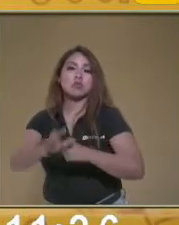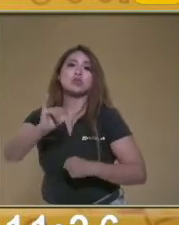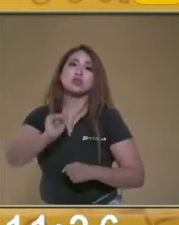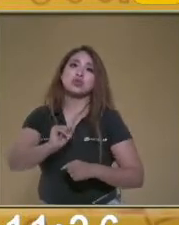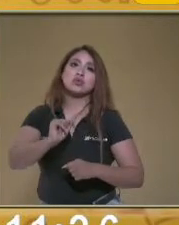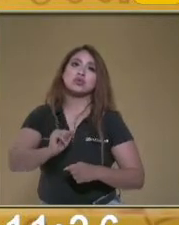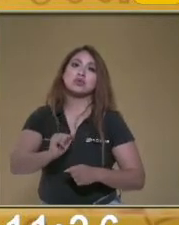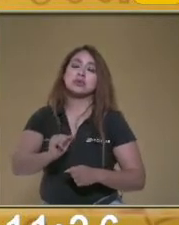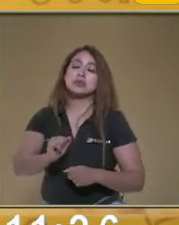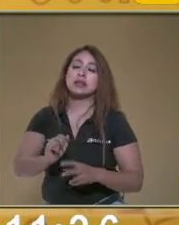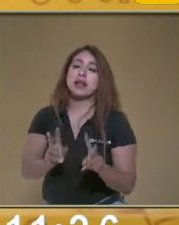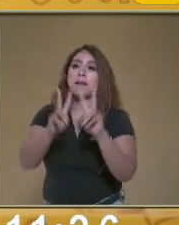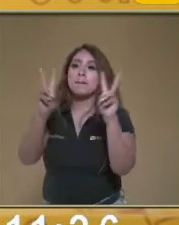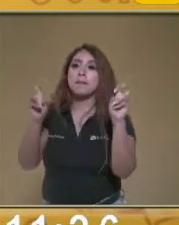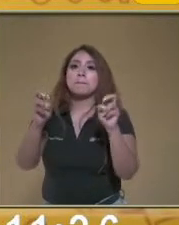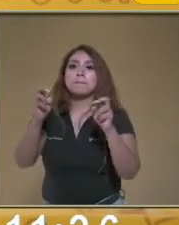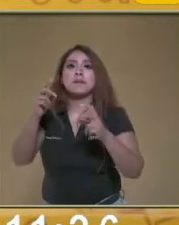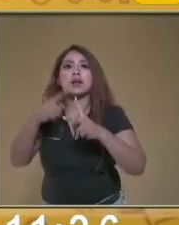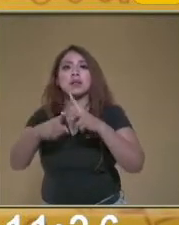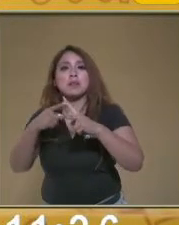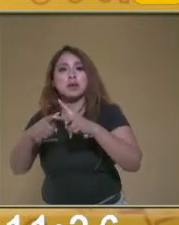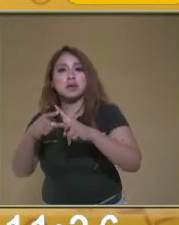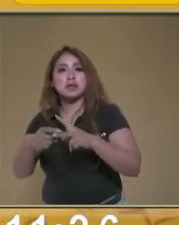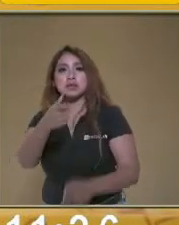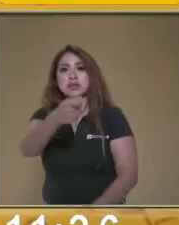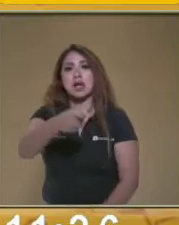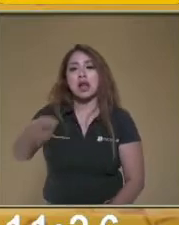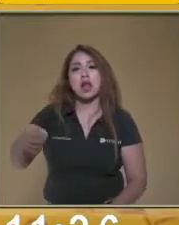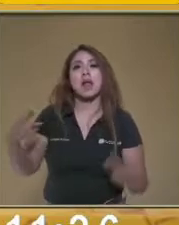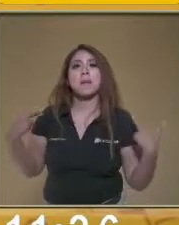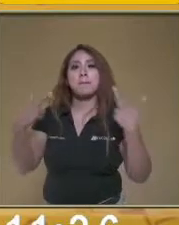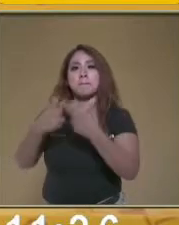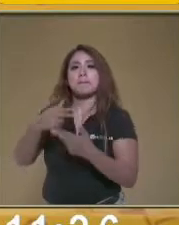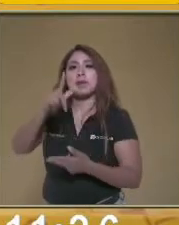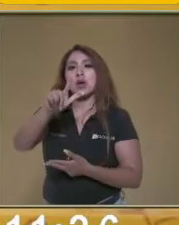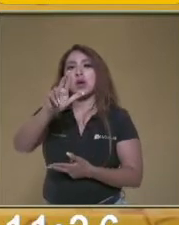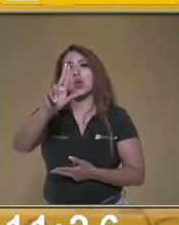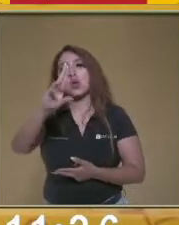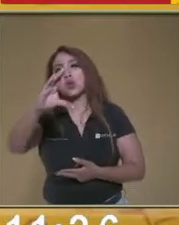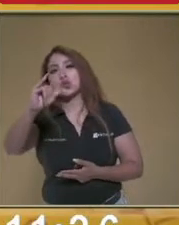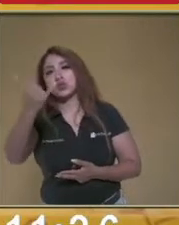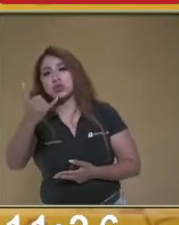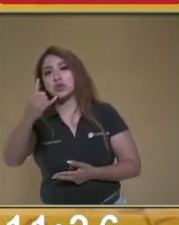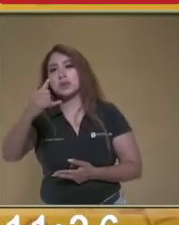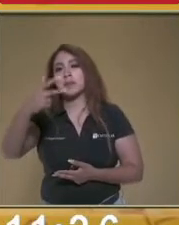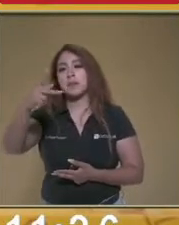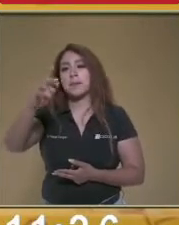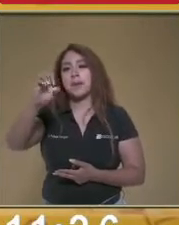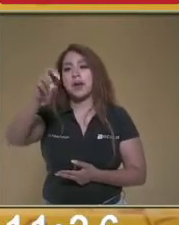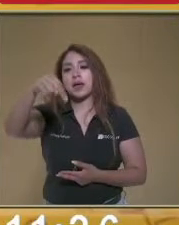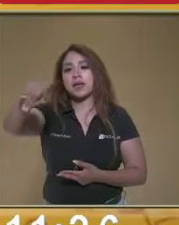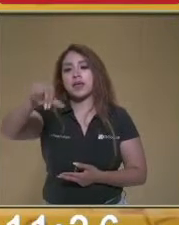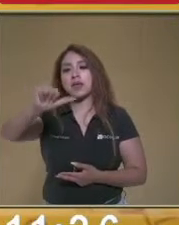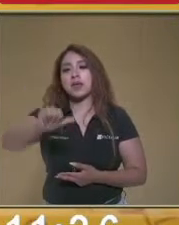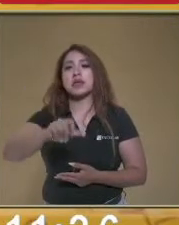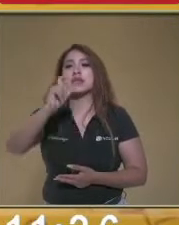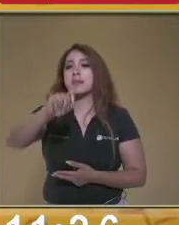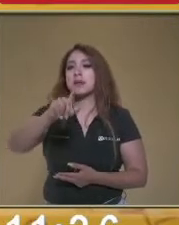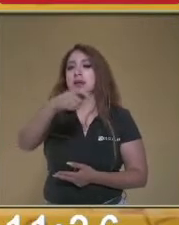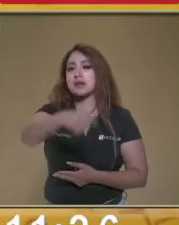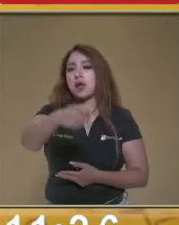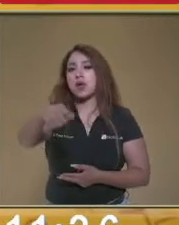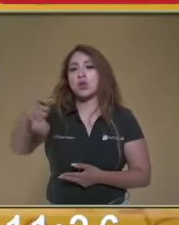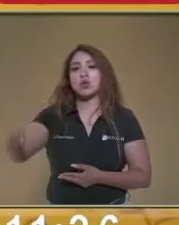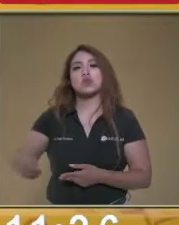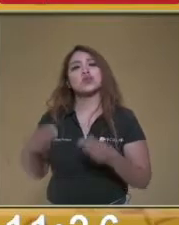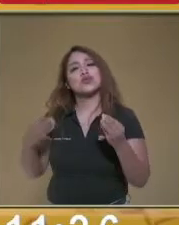de matemáticas. También un saludo para la maestra Lucy Peña de la Escuela Belisario Domínguez. Sus alumnos la mandan saludar.